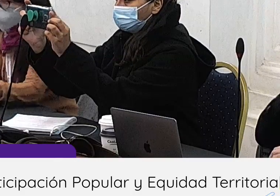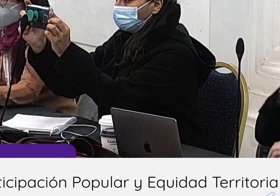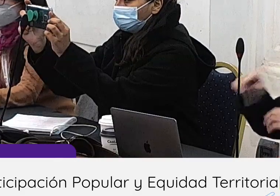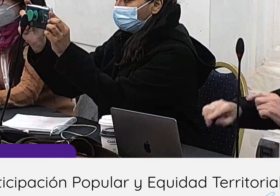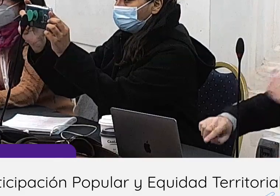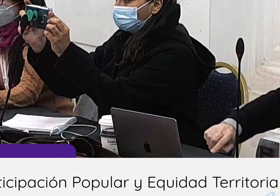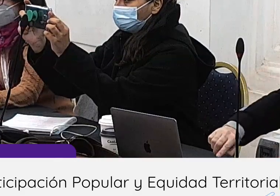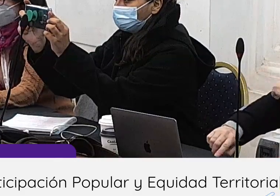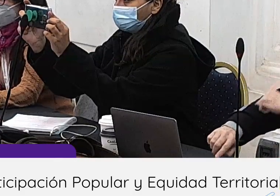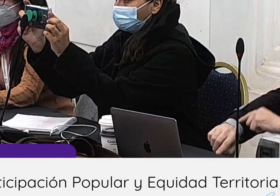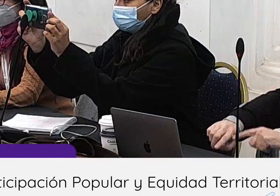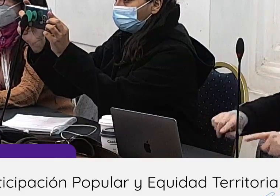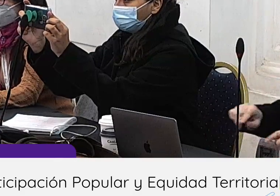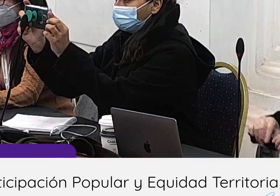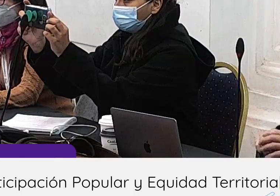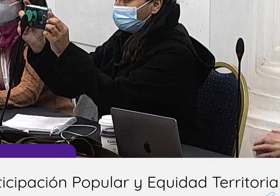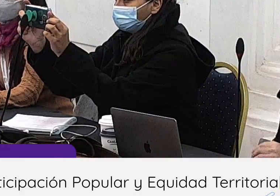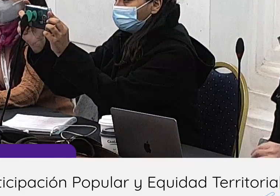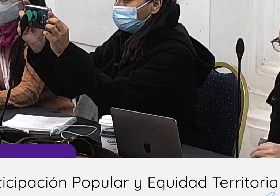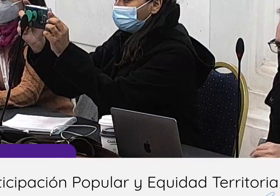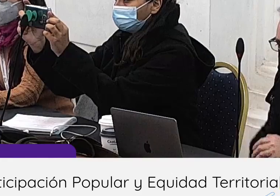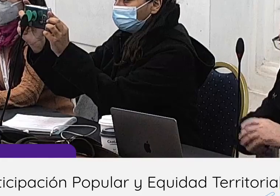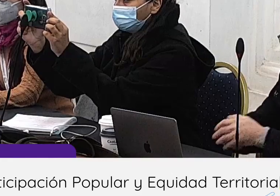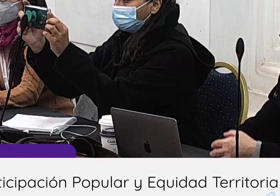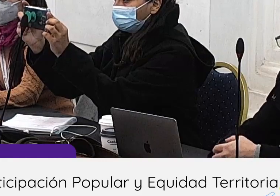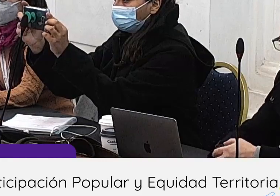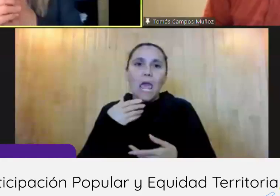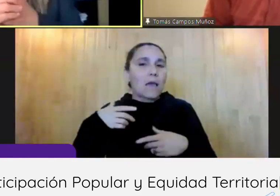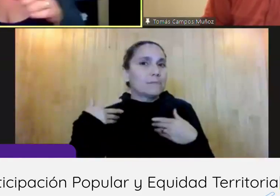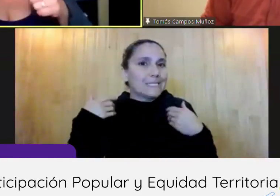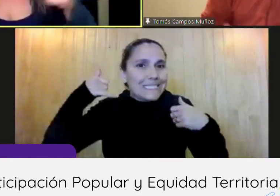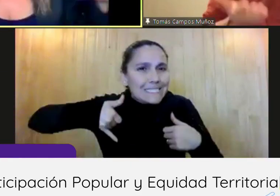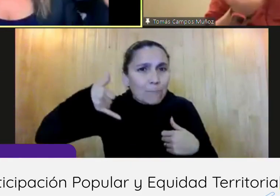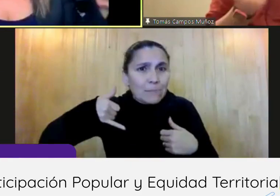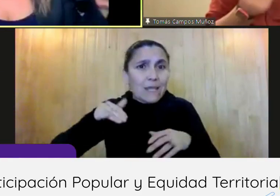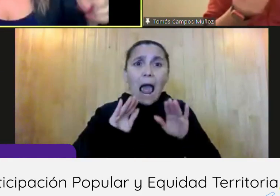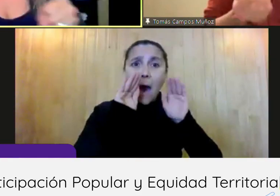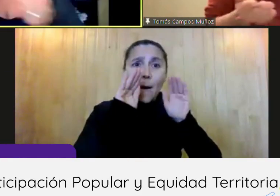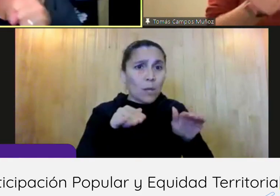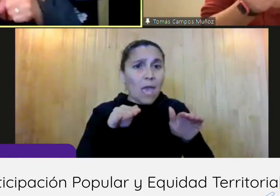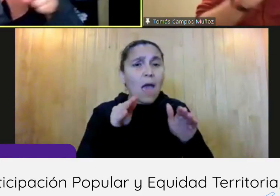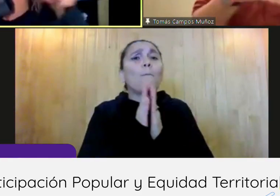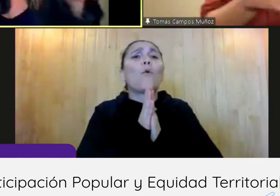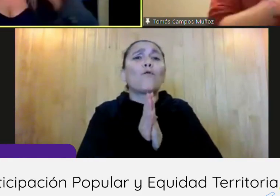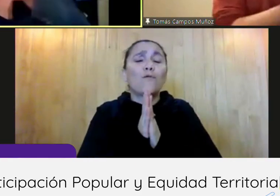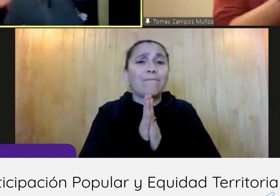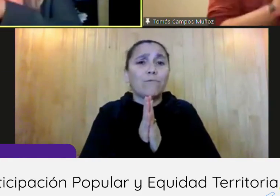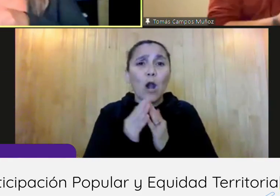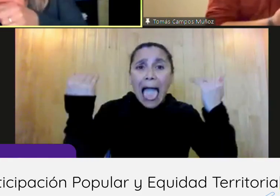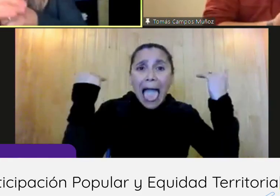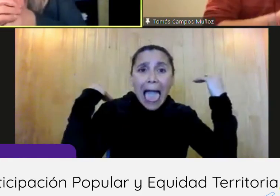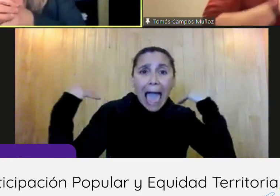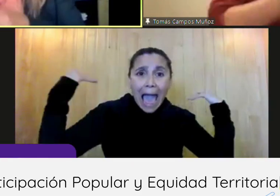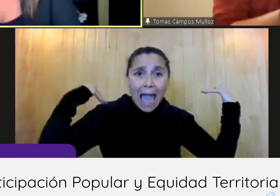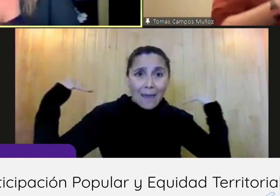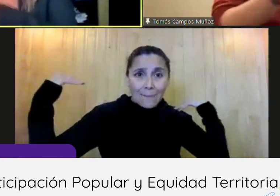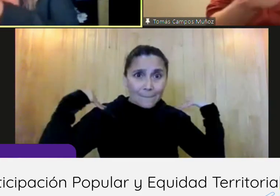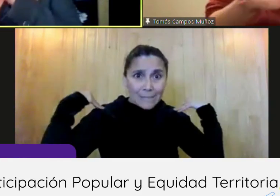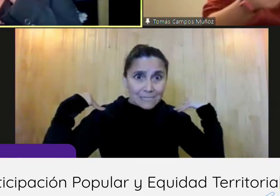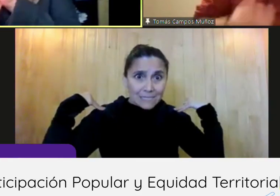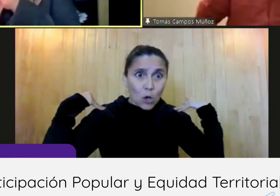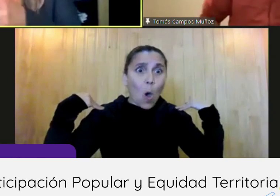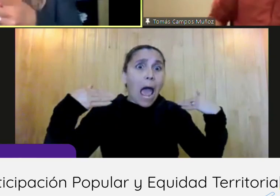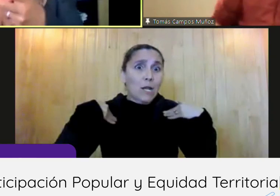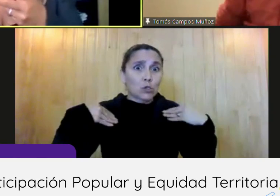De todas maneras, estamos a disposición, por favor, cuenten con nosotros. Nuestro colectivo está trabajando con distintas organizaciones,